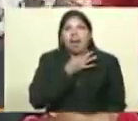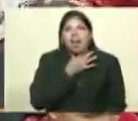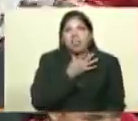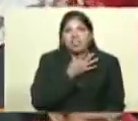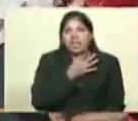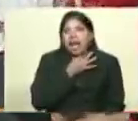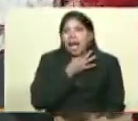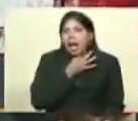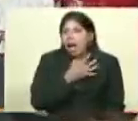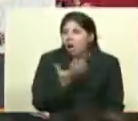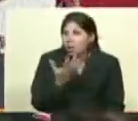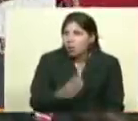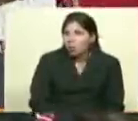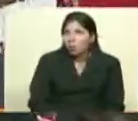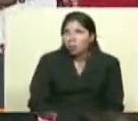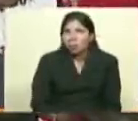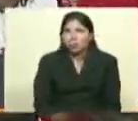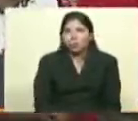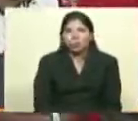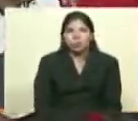Alup.